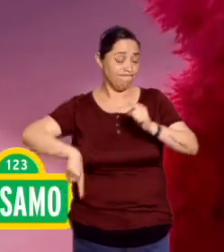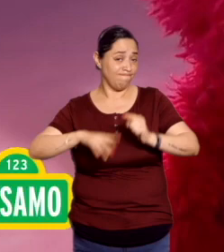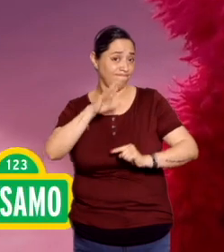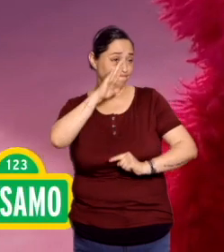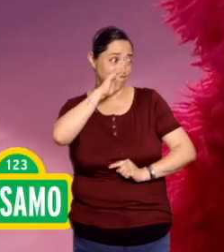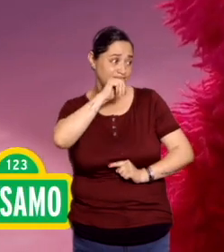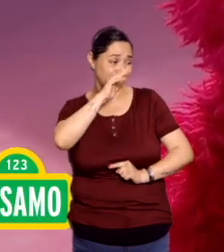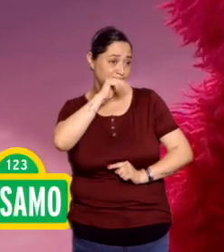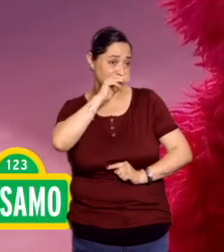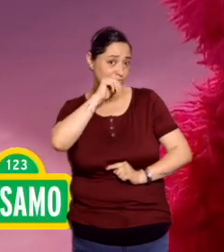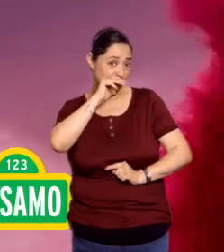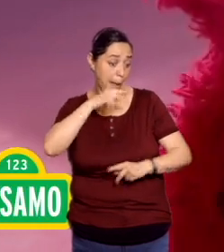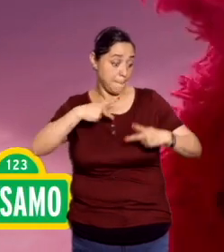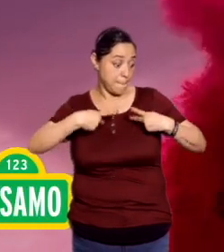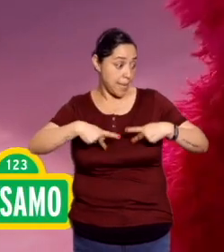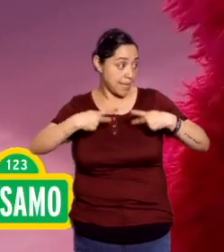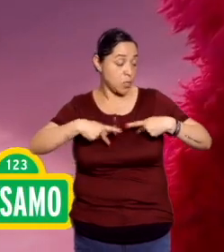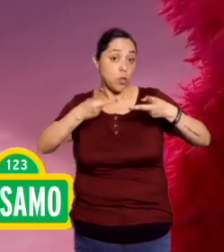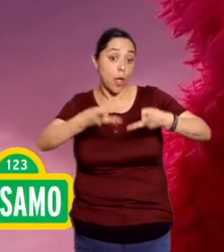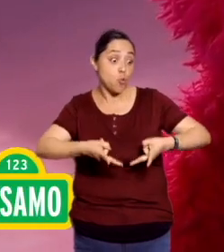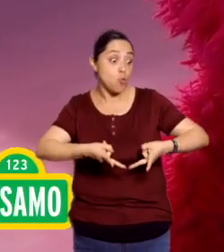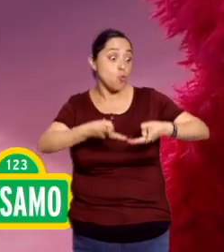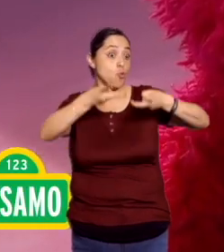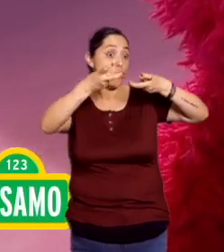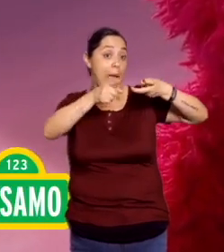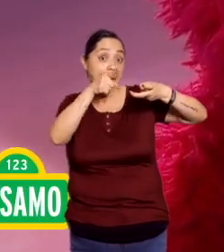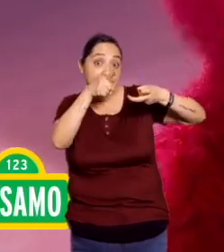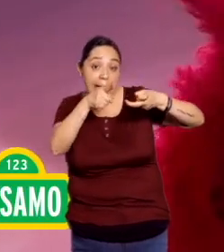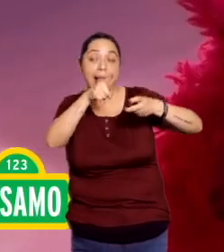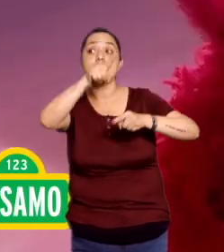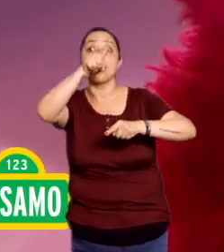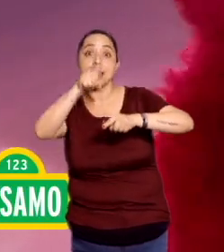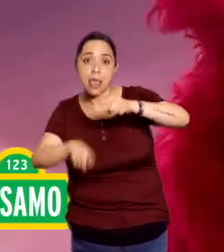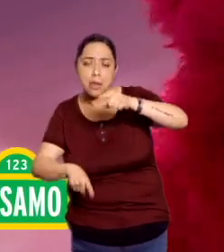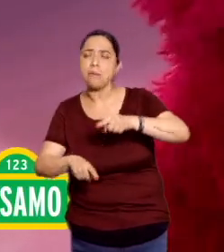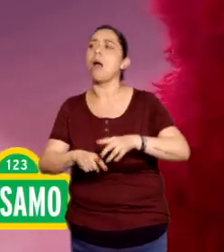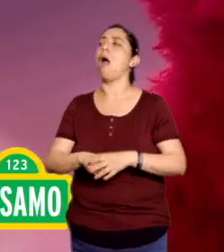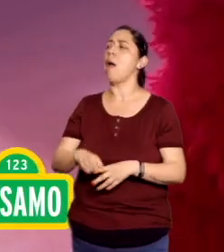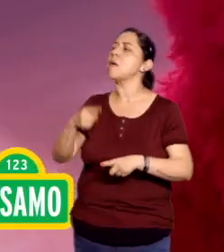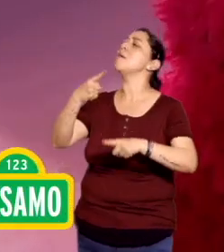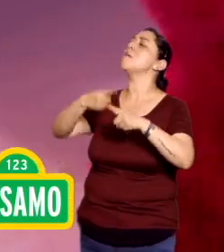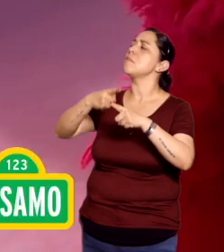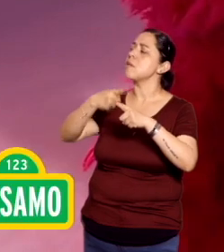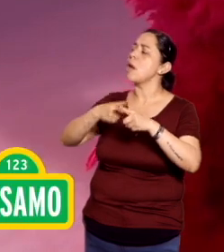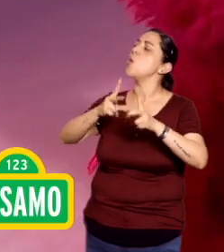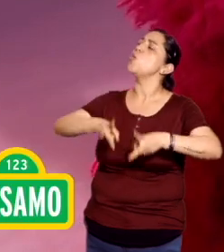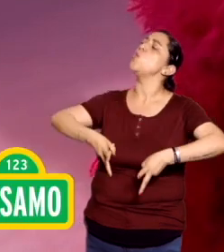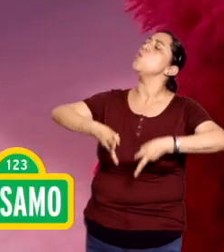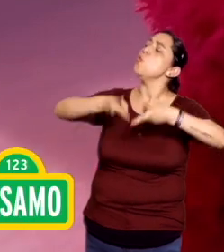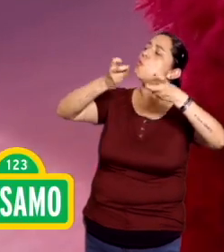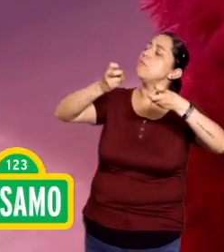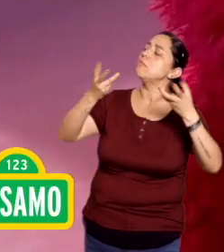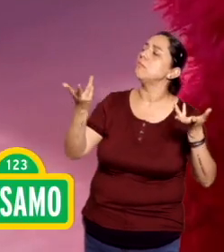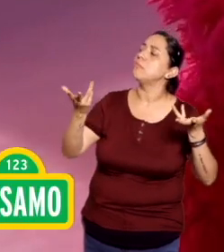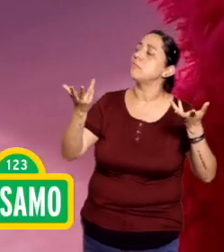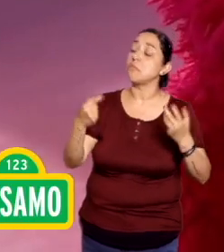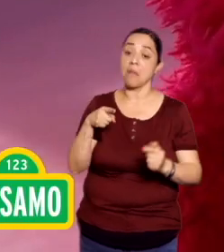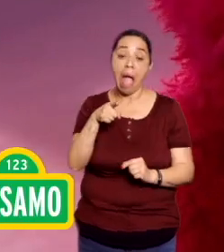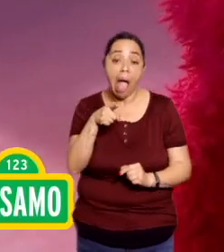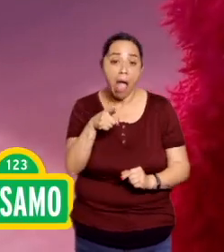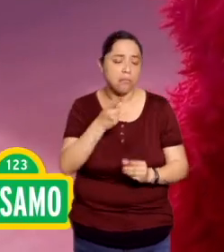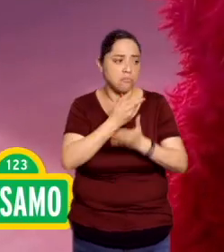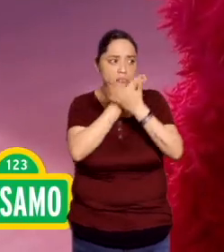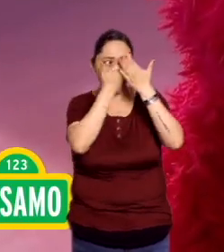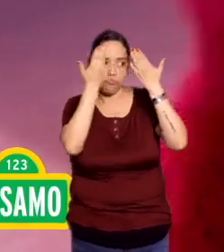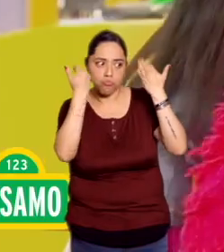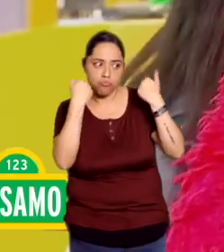puedo quitar, Elmo. Tiene que borrarla el que la subió a la red. ¿Y quién la subió a la red? Aquí dice... ¡Ah!